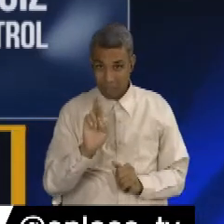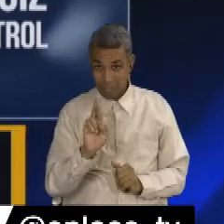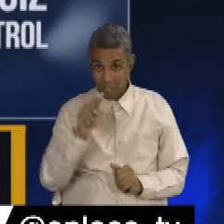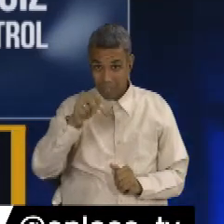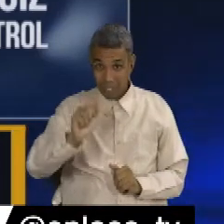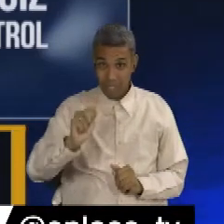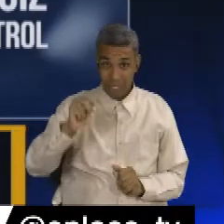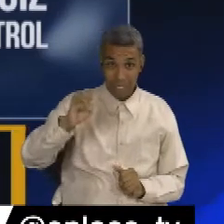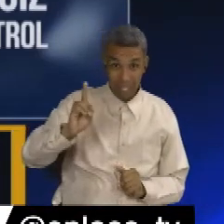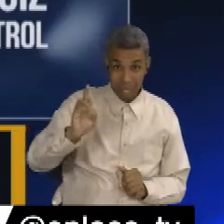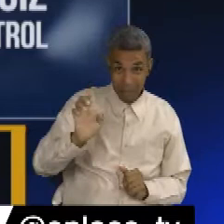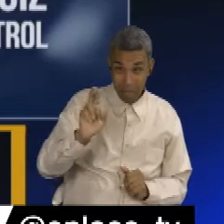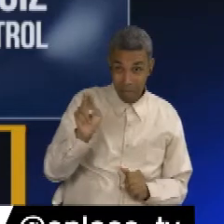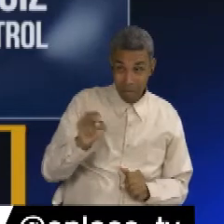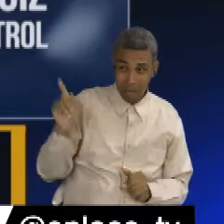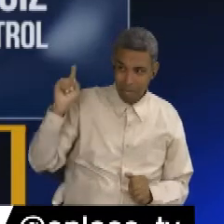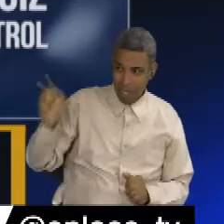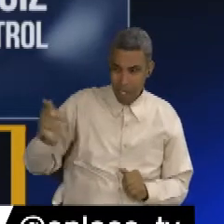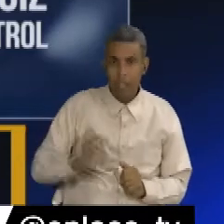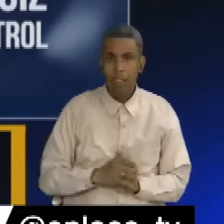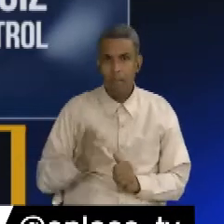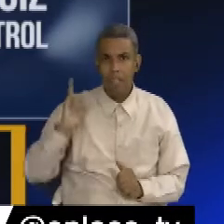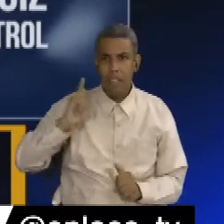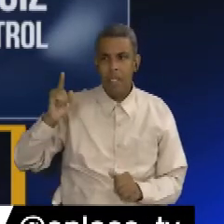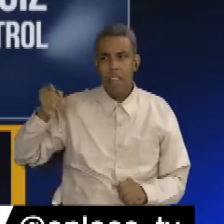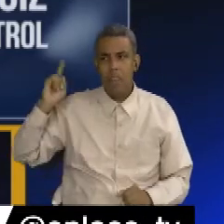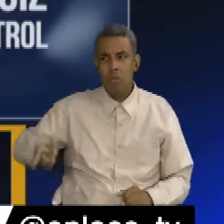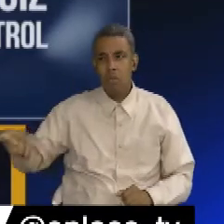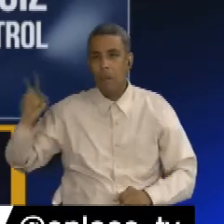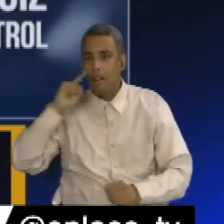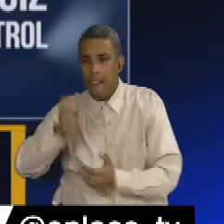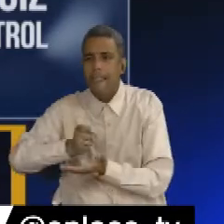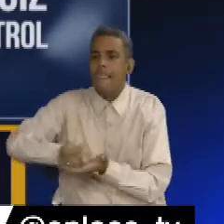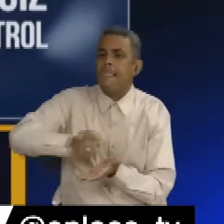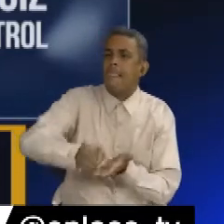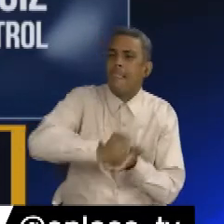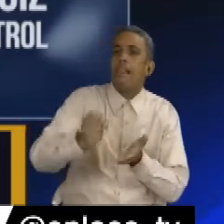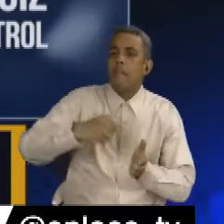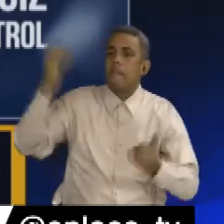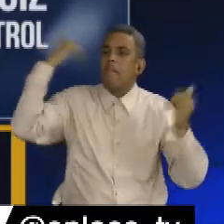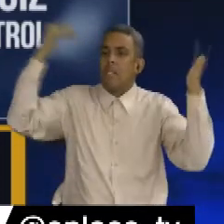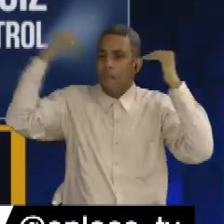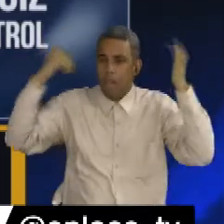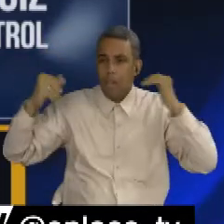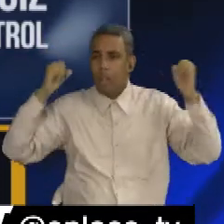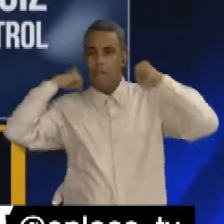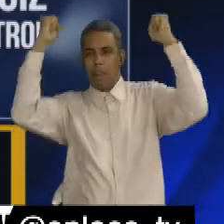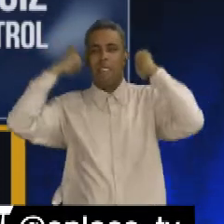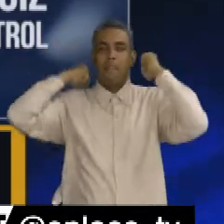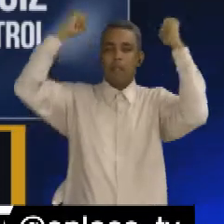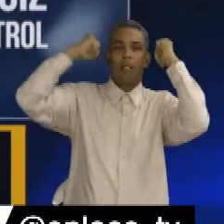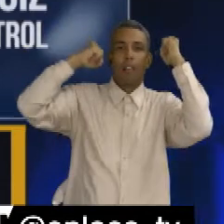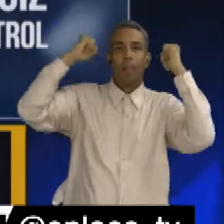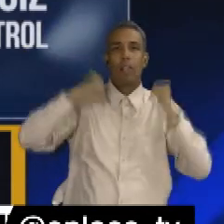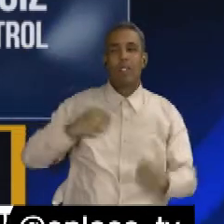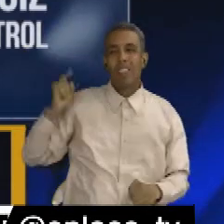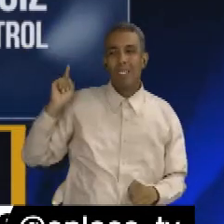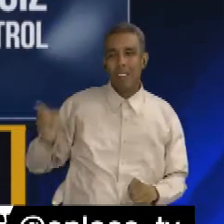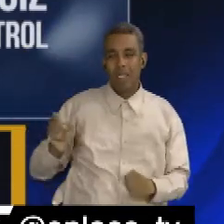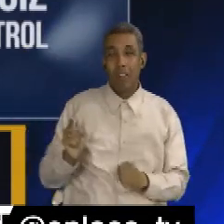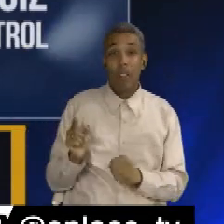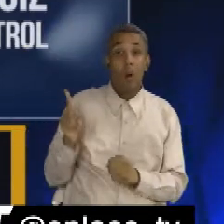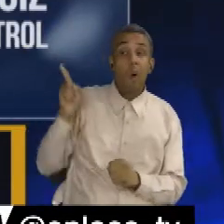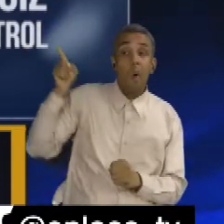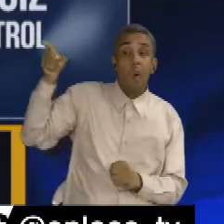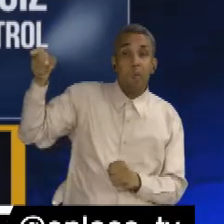Suerte, y lo responsabilizamos de las consecuencias que puede tener en la integridad de las personas y en